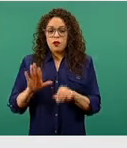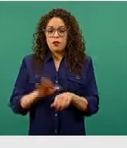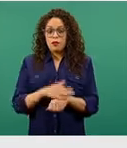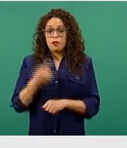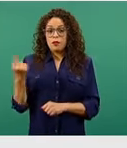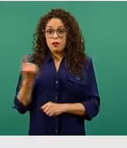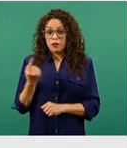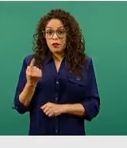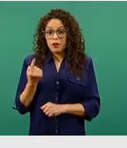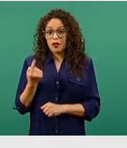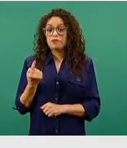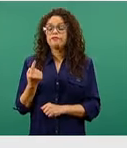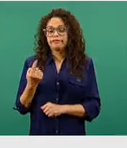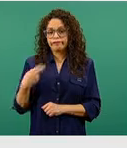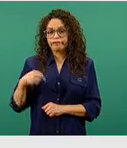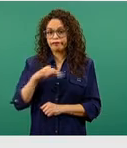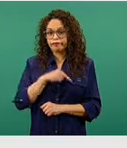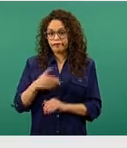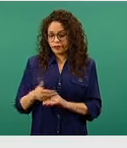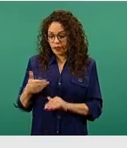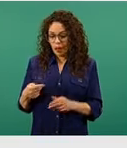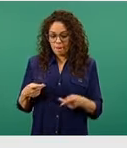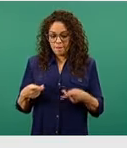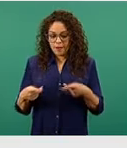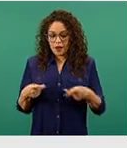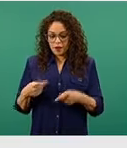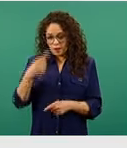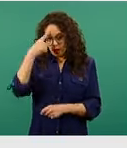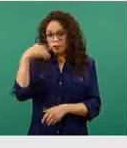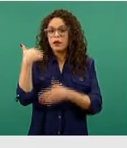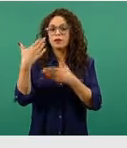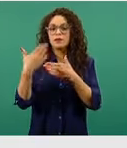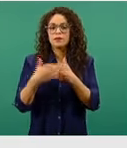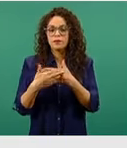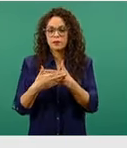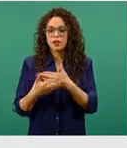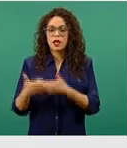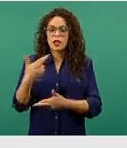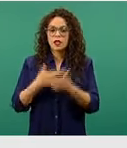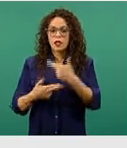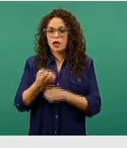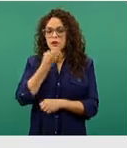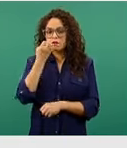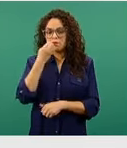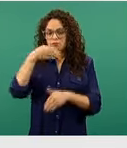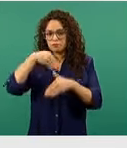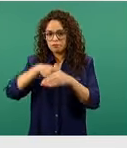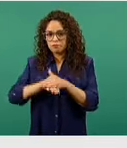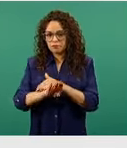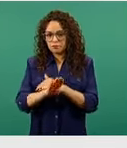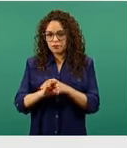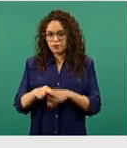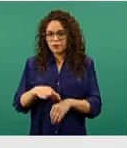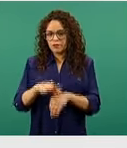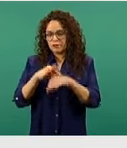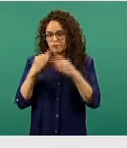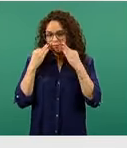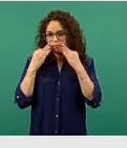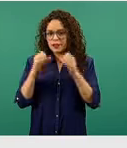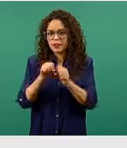prepara para un posible regreso a clases. Acá iniciamos un pilotaje, una extraordinaria organización con la Secretaría de